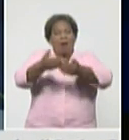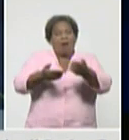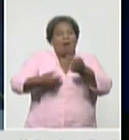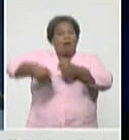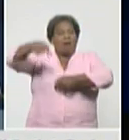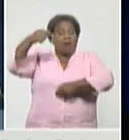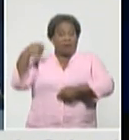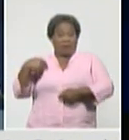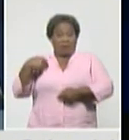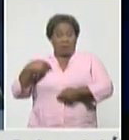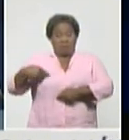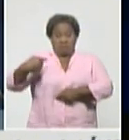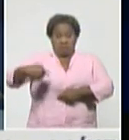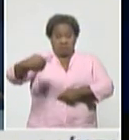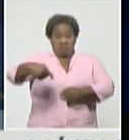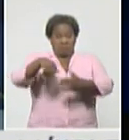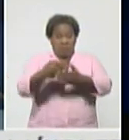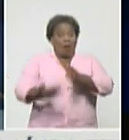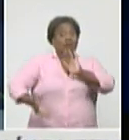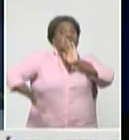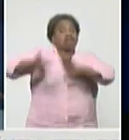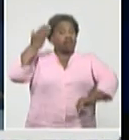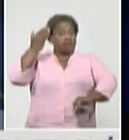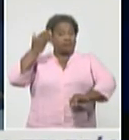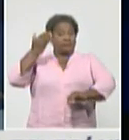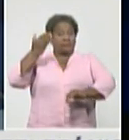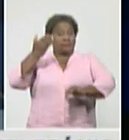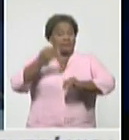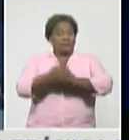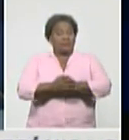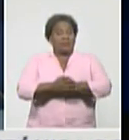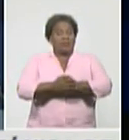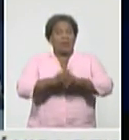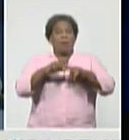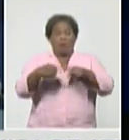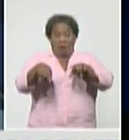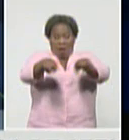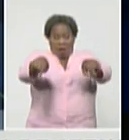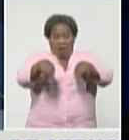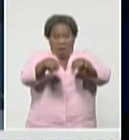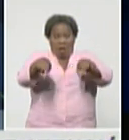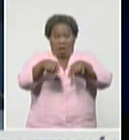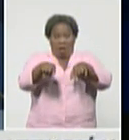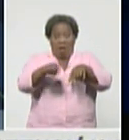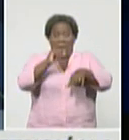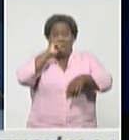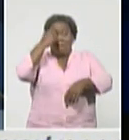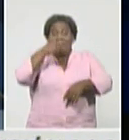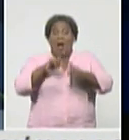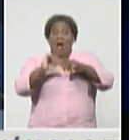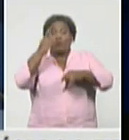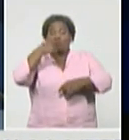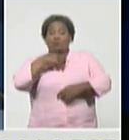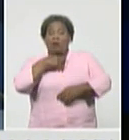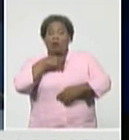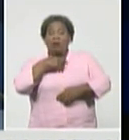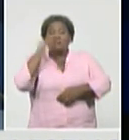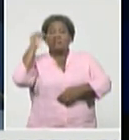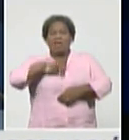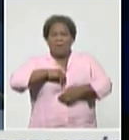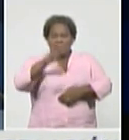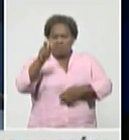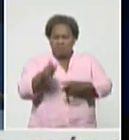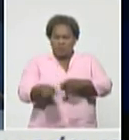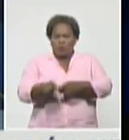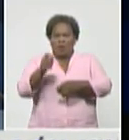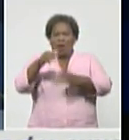días deben ser muy superiores, porque allí, como deben conocer las personas que viven en este lugar, pues se está